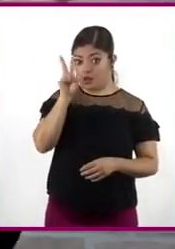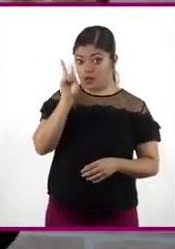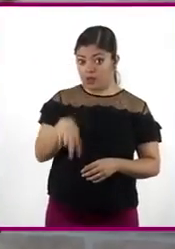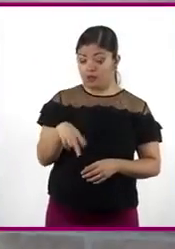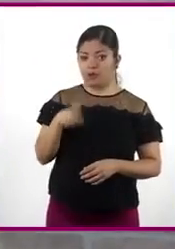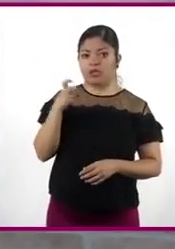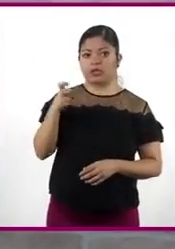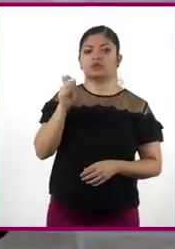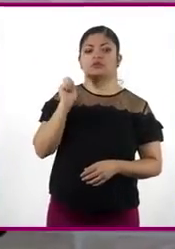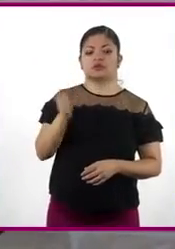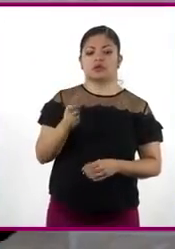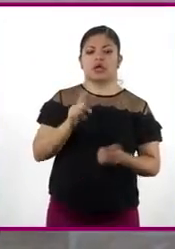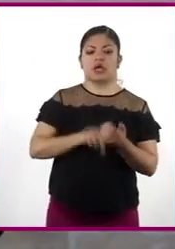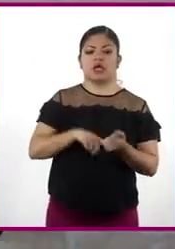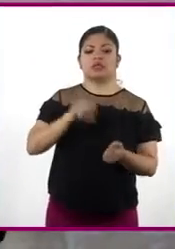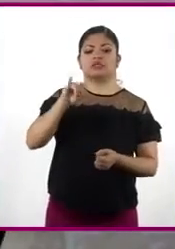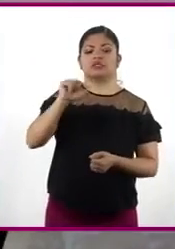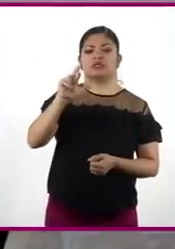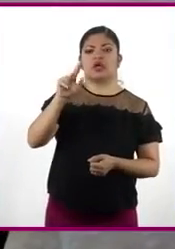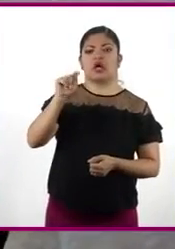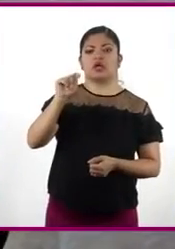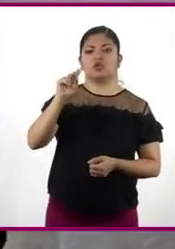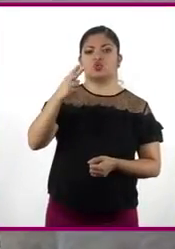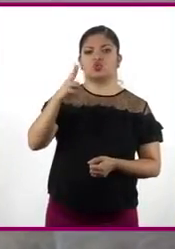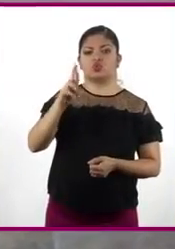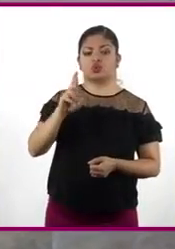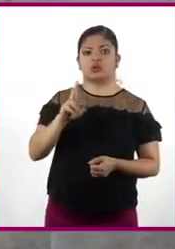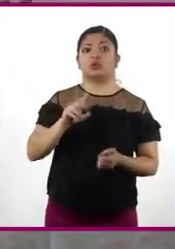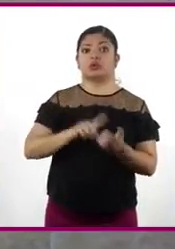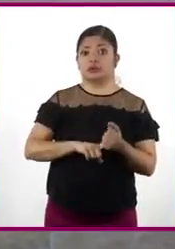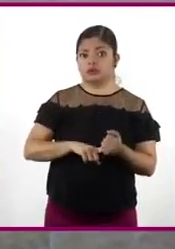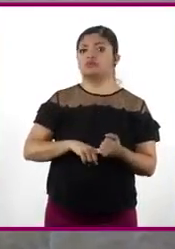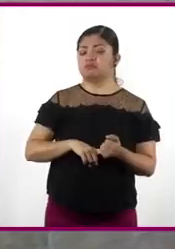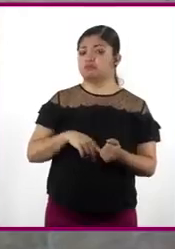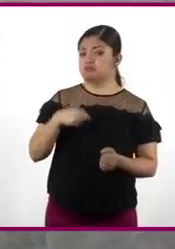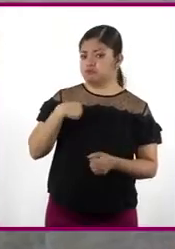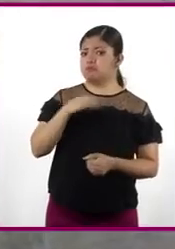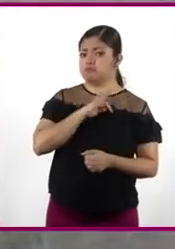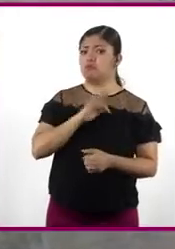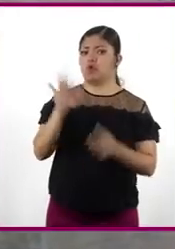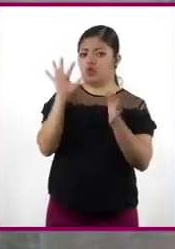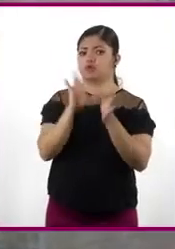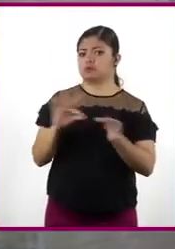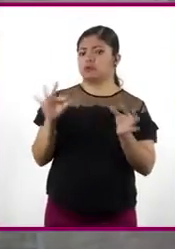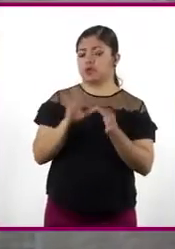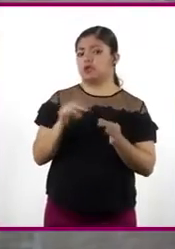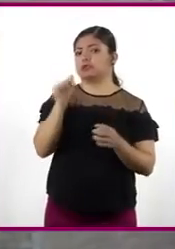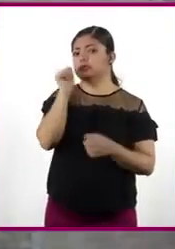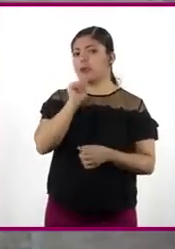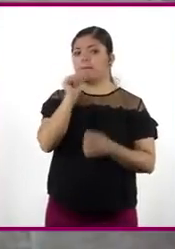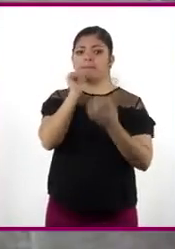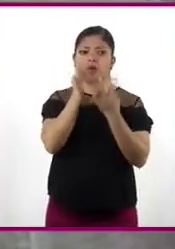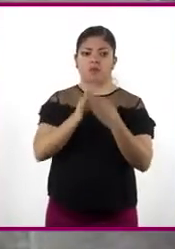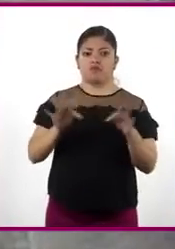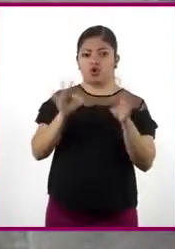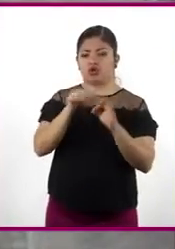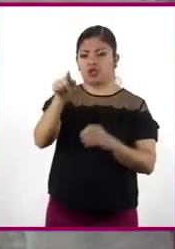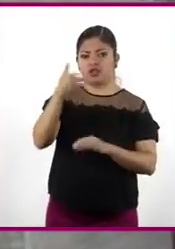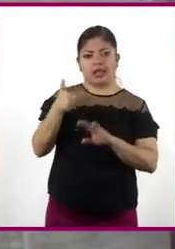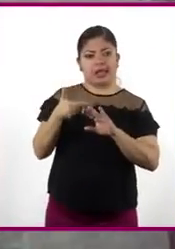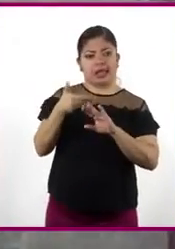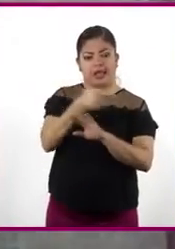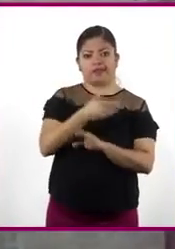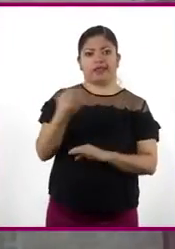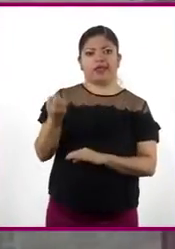Sir Arthur Conan Doyle por mí. Pero puedo hablarte de algunos elementos que siempre es importante considerar en